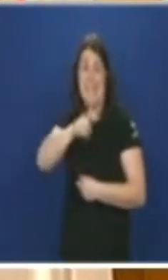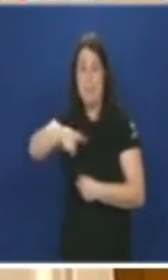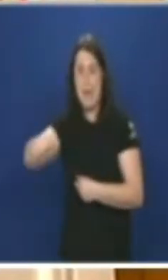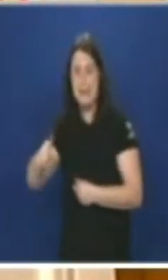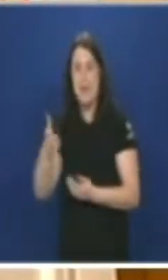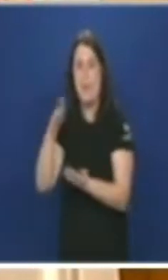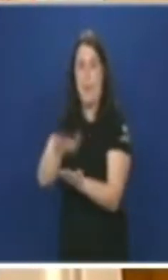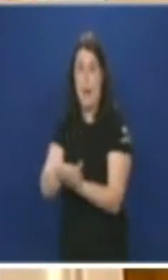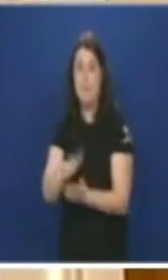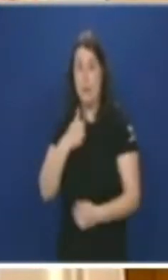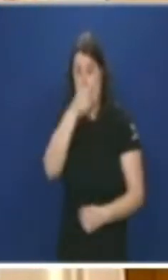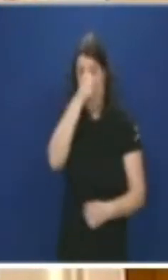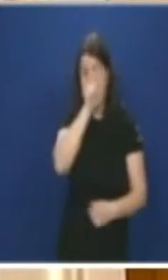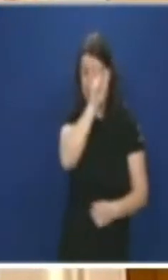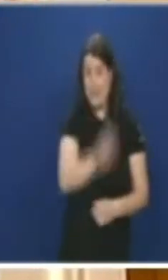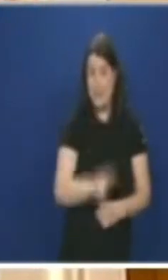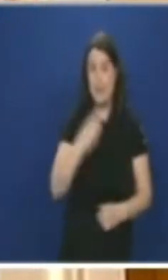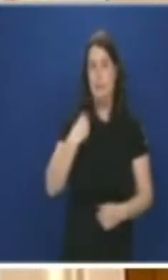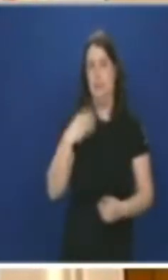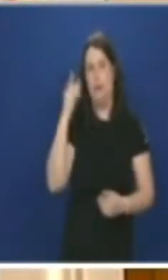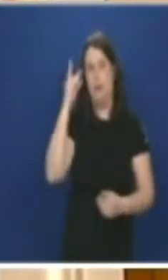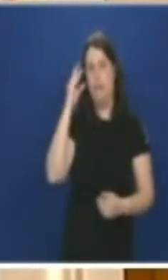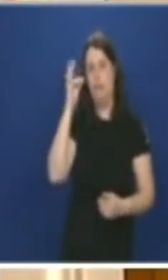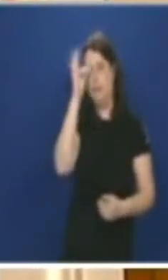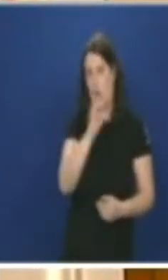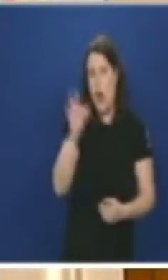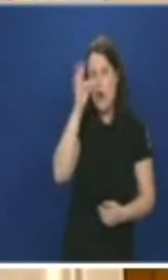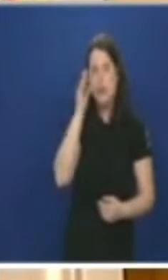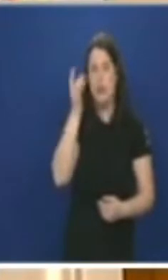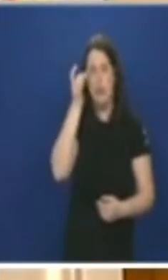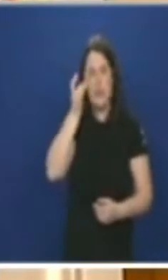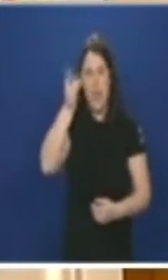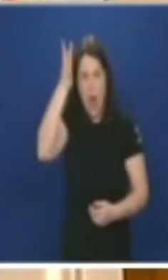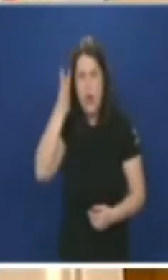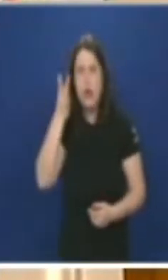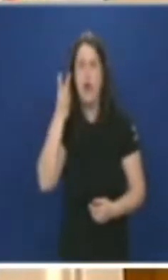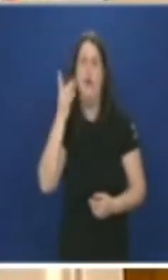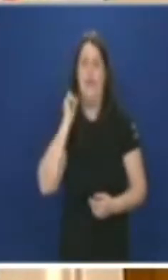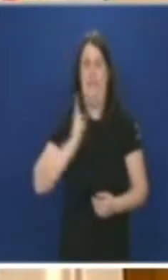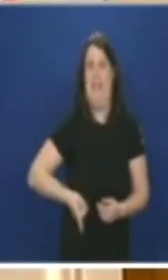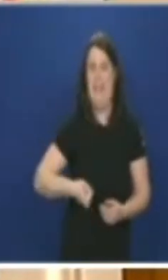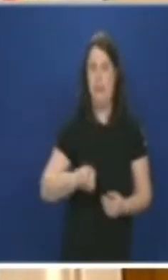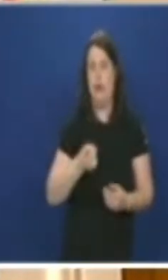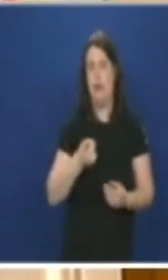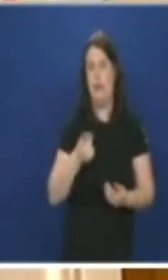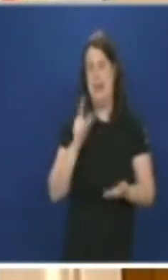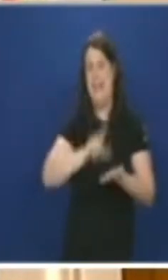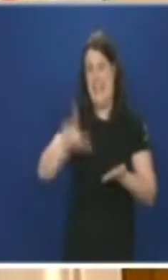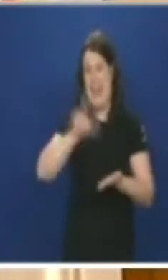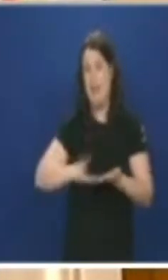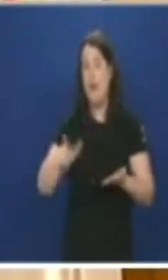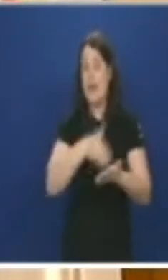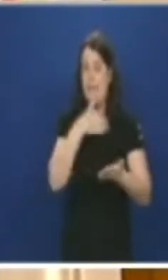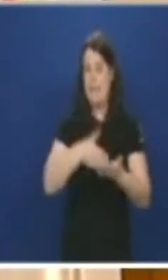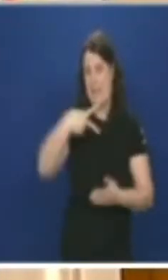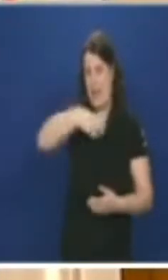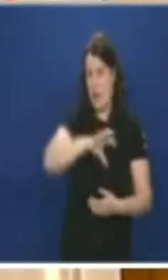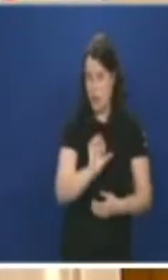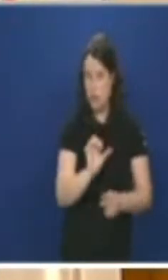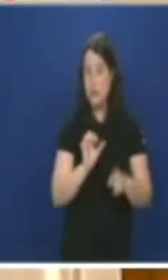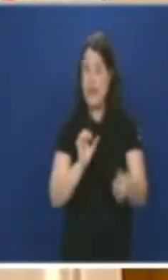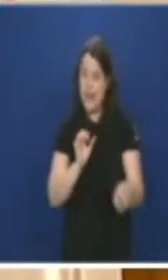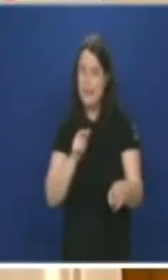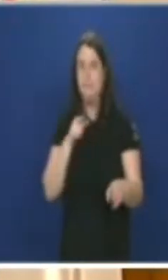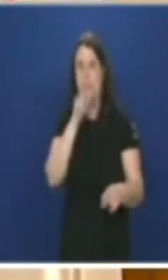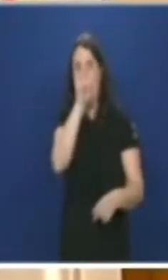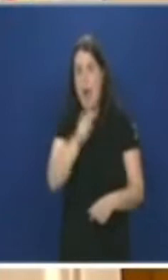Vicente Risco, teórico do nacionalismo galego, ideólogo e director literario da revista Nós, unha das cousas das que sempre